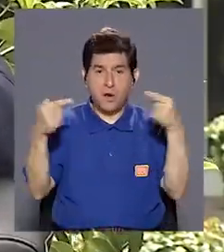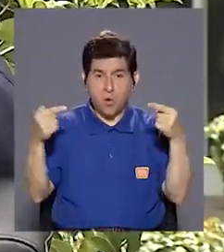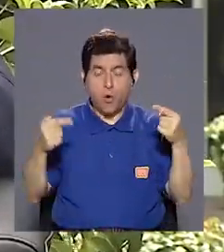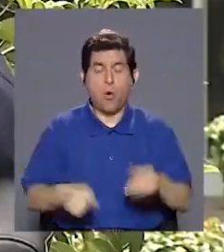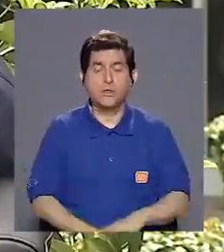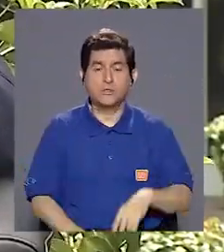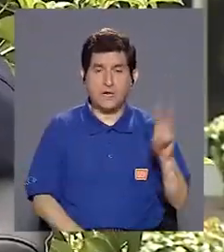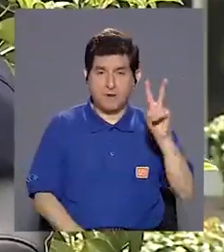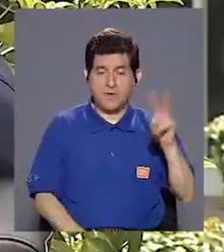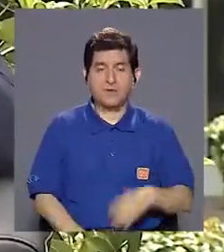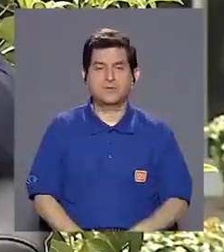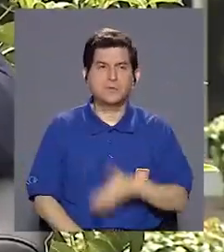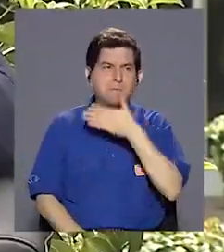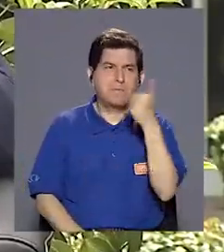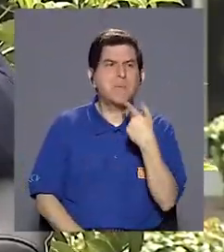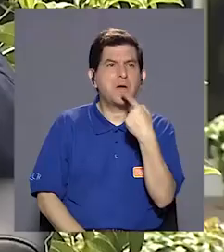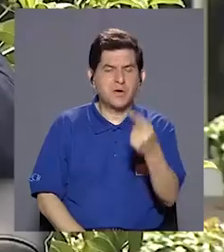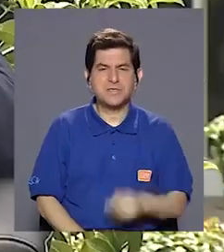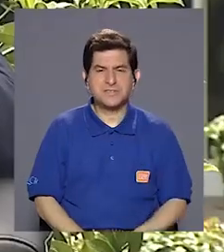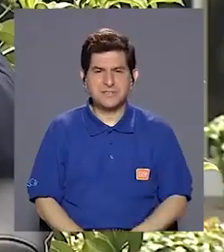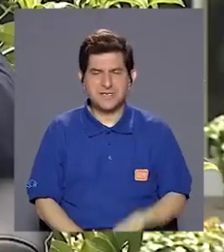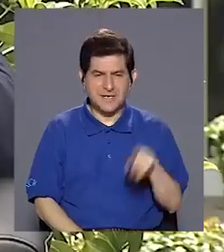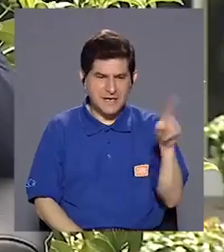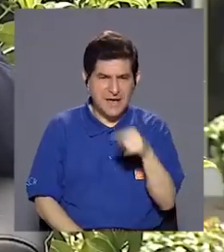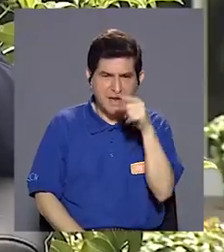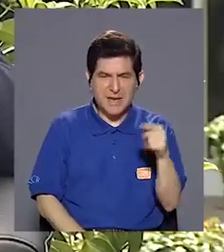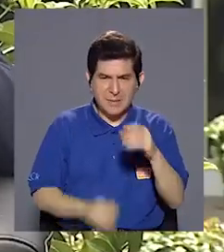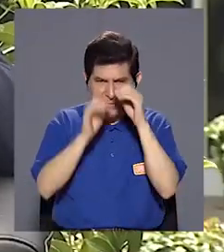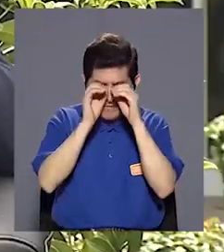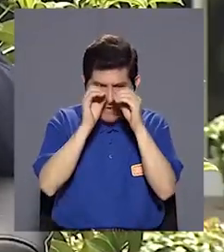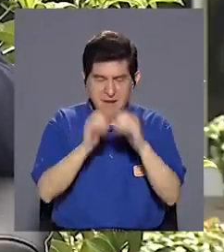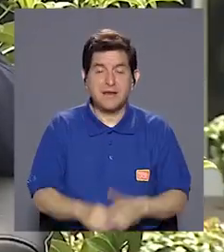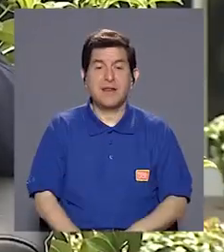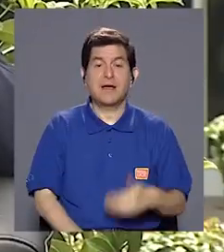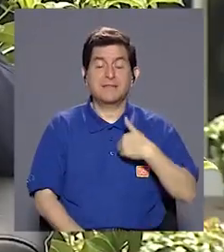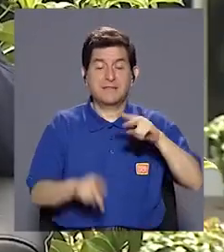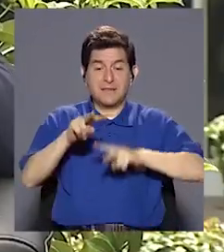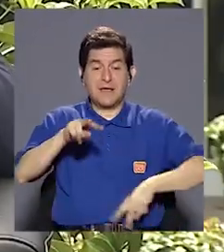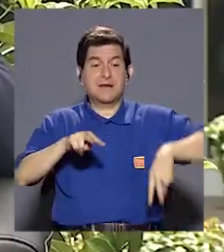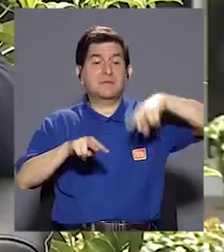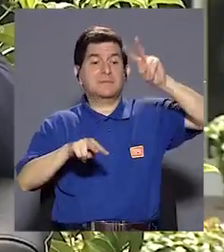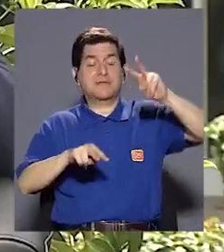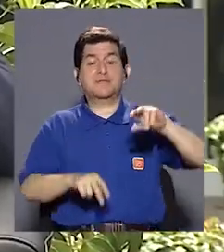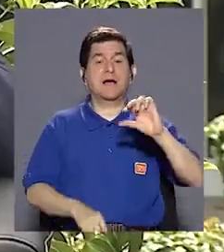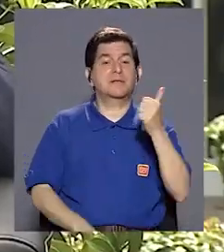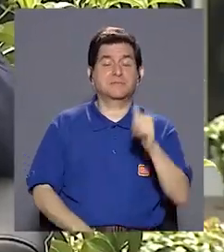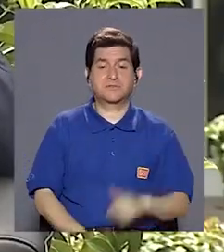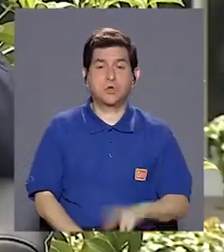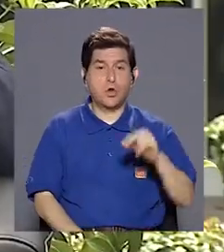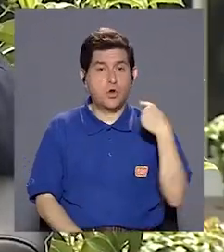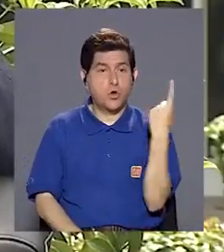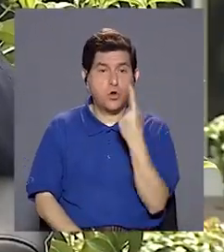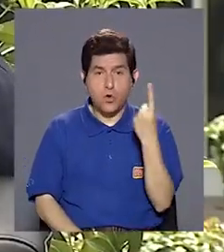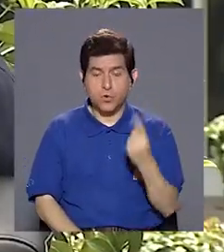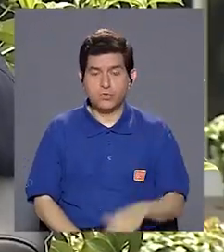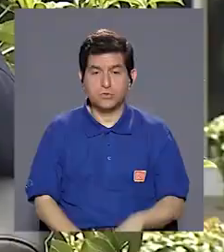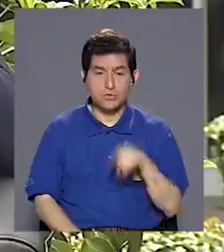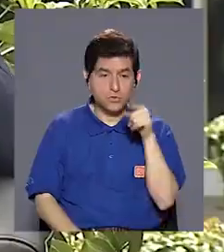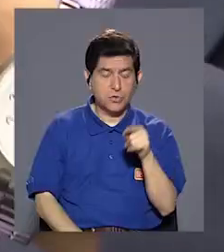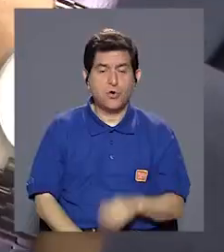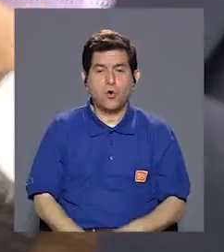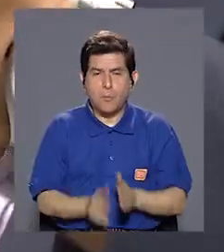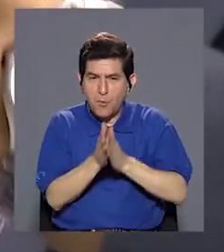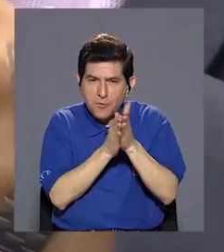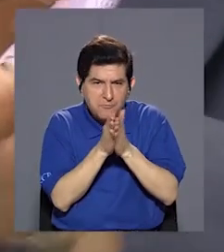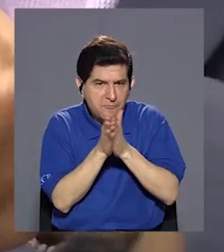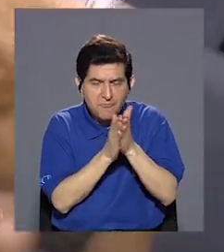lo más correcto es decir microbicida. Esos jabones, pues obviamente tienen cierta ventaja sobre los otros, y es que también, no solamente por el arrastre,